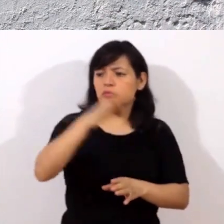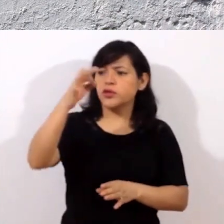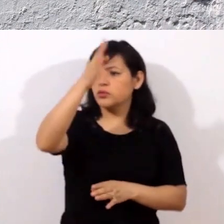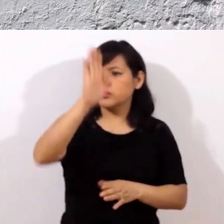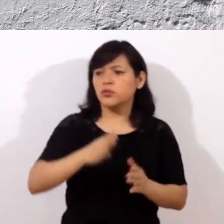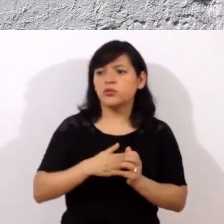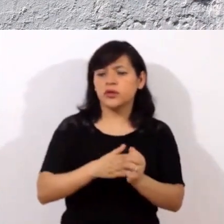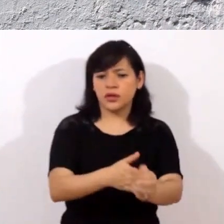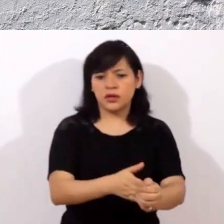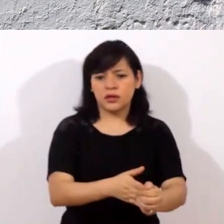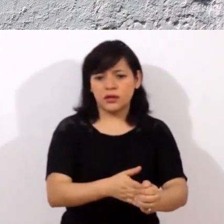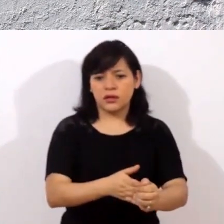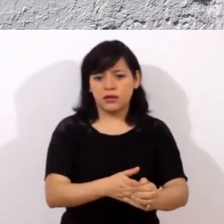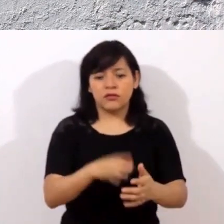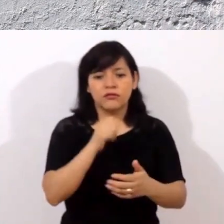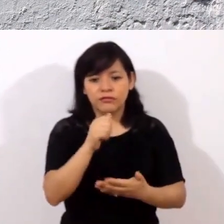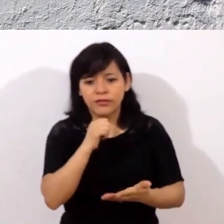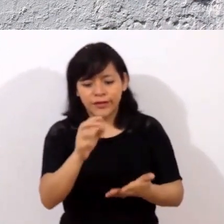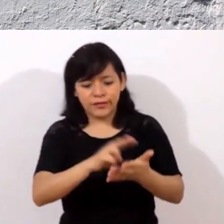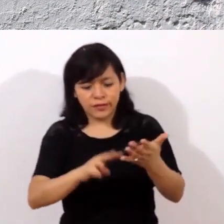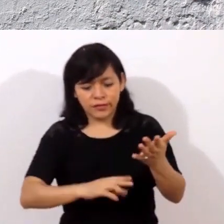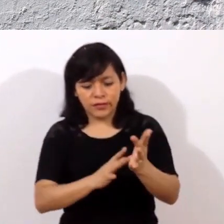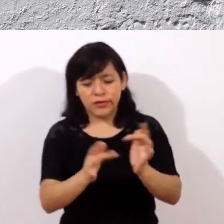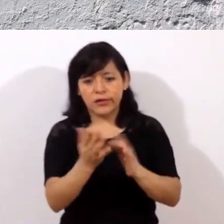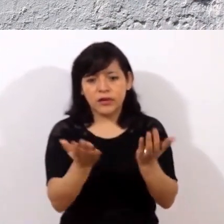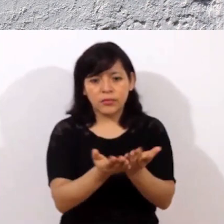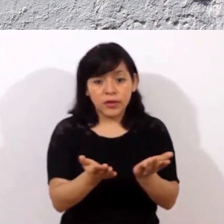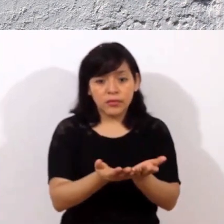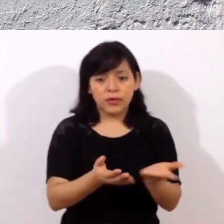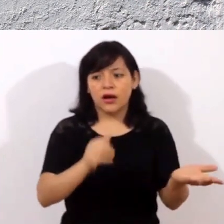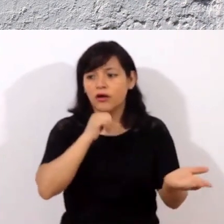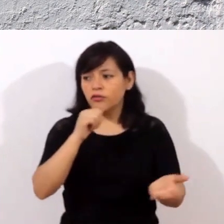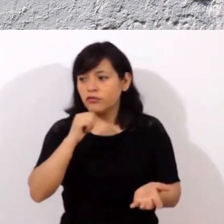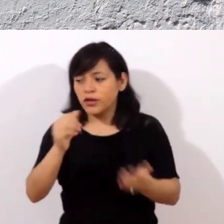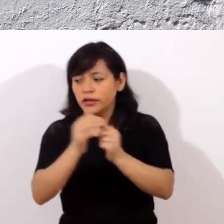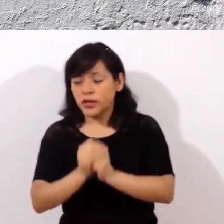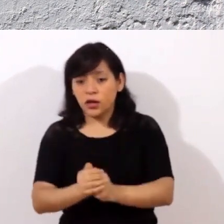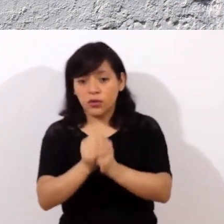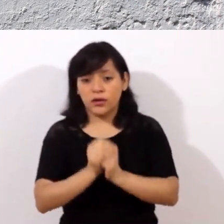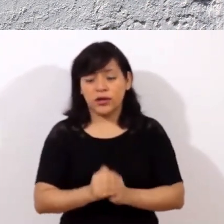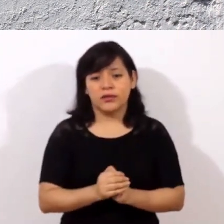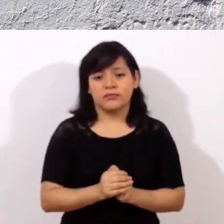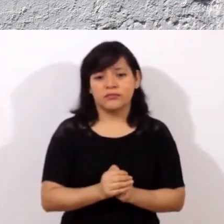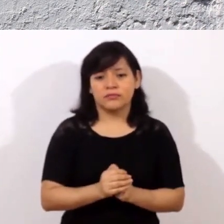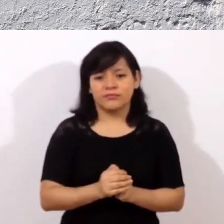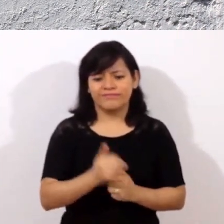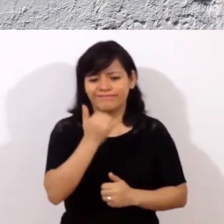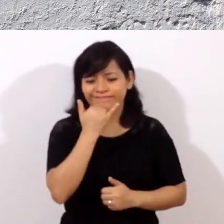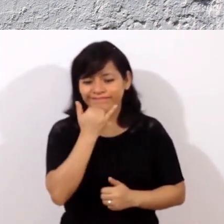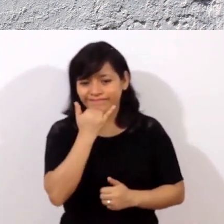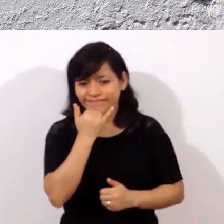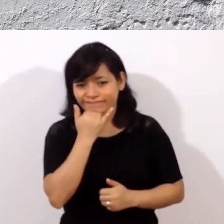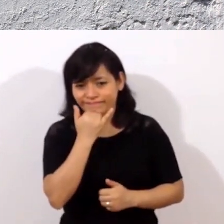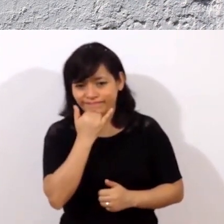una meditación casi, diría, trascendental, va a venir el Espíritu y va a tomar posesión de ellos. Querido hermano y